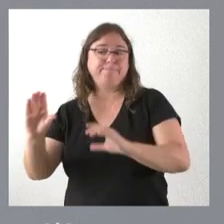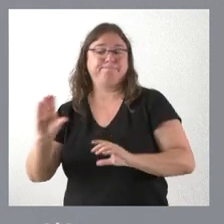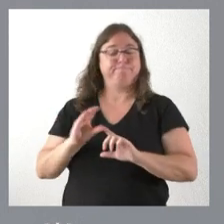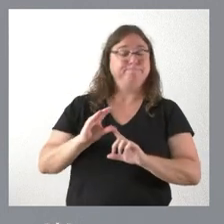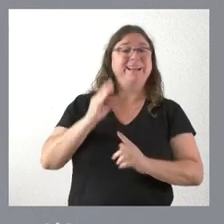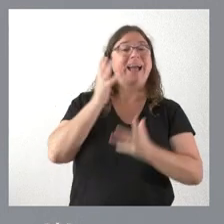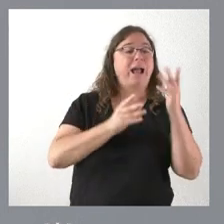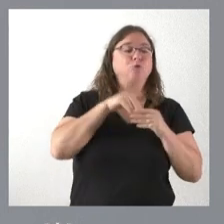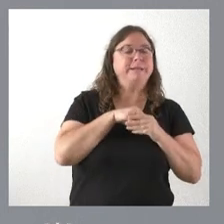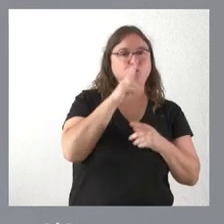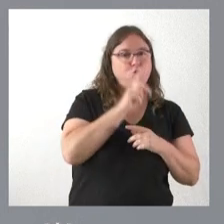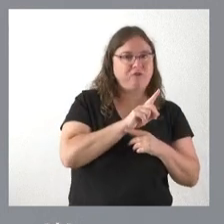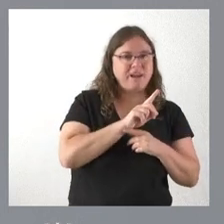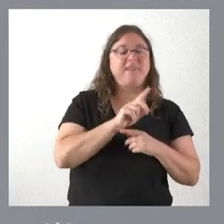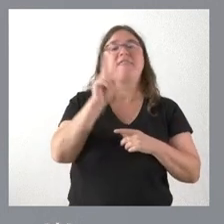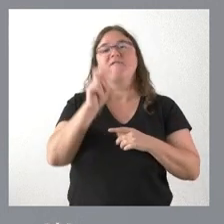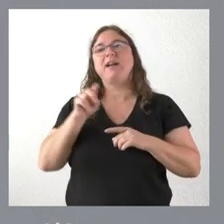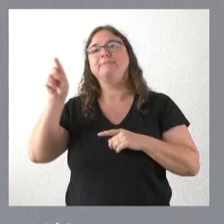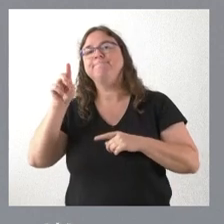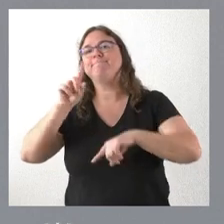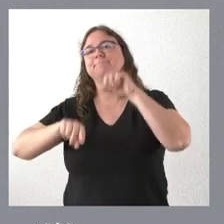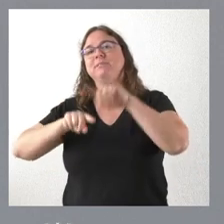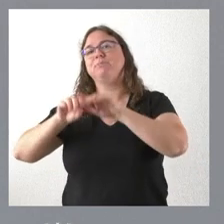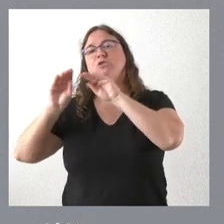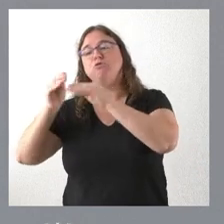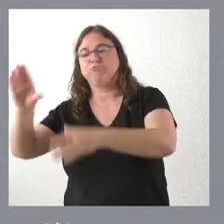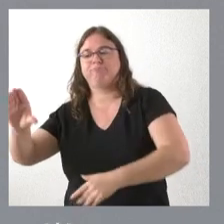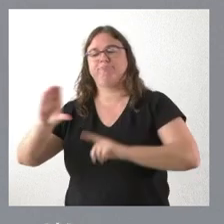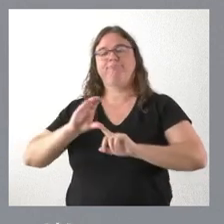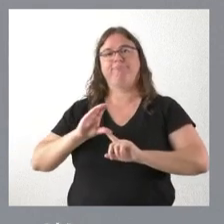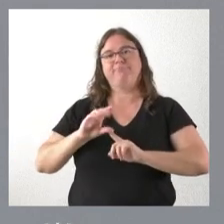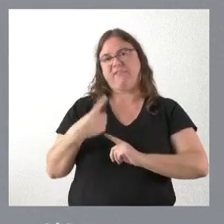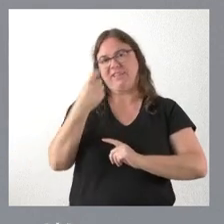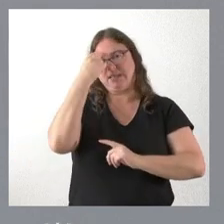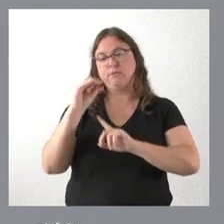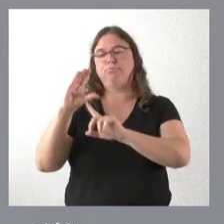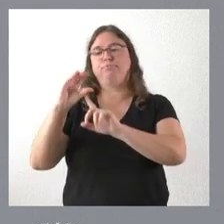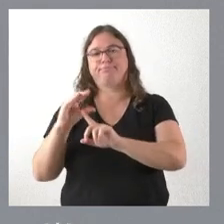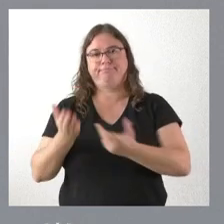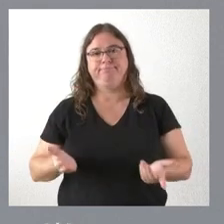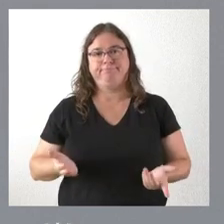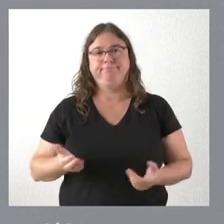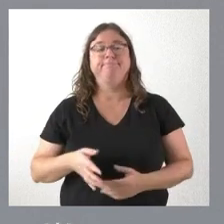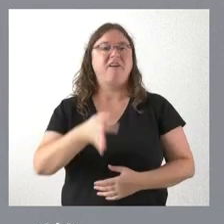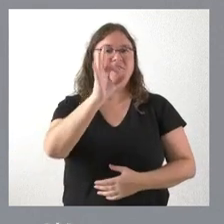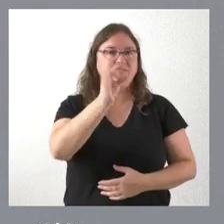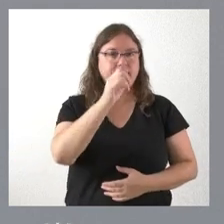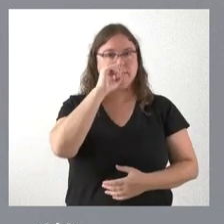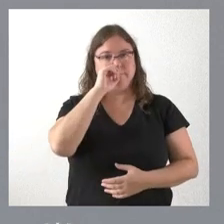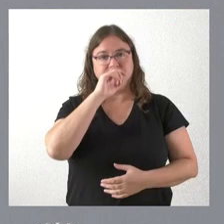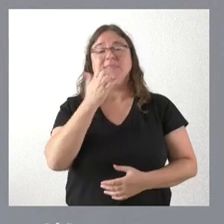vale no son los cálculos internos de la junta de Castilla y león sino de que nace la transferencia Es verdad que podría